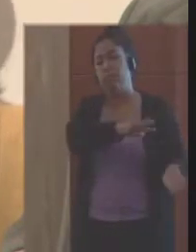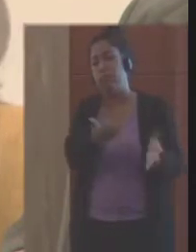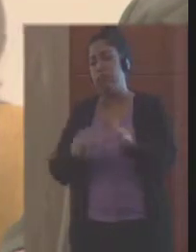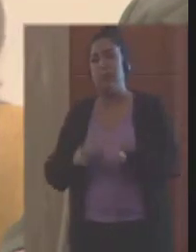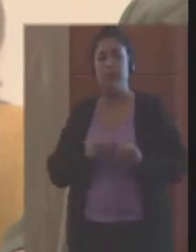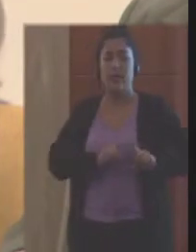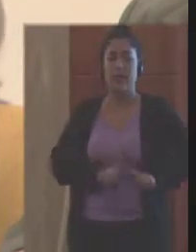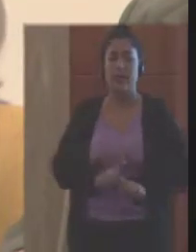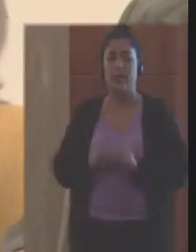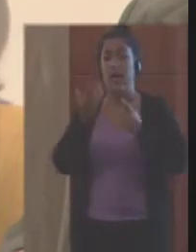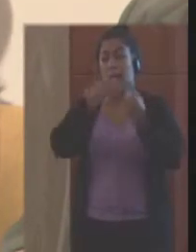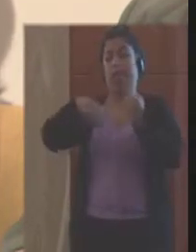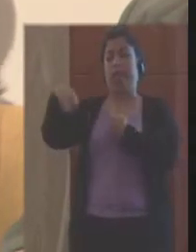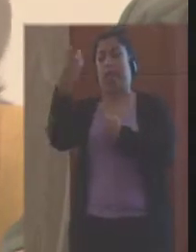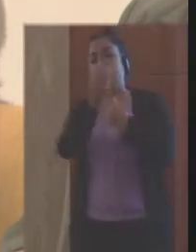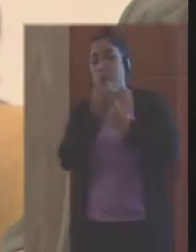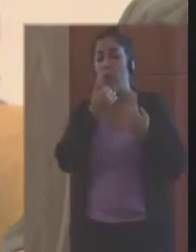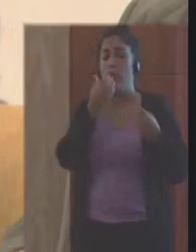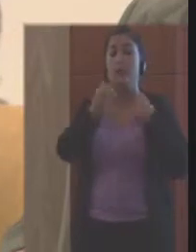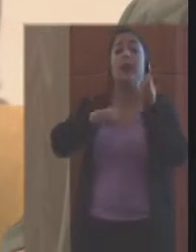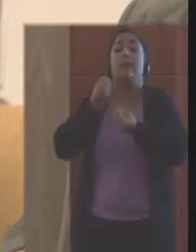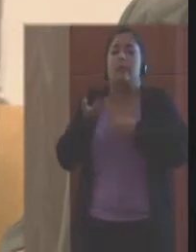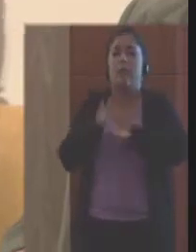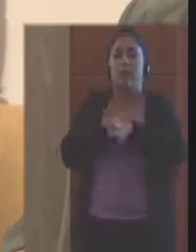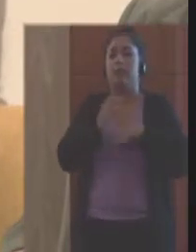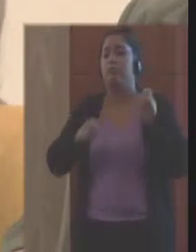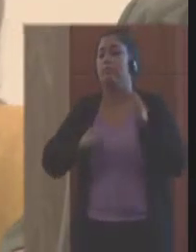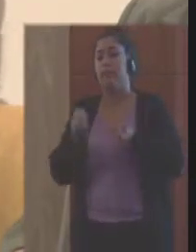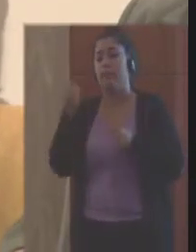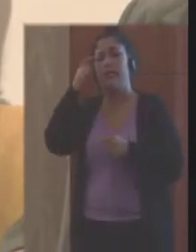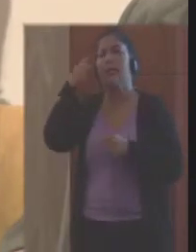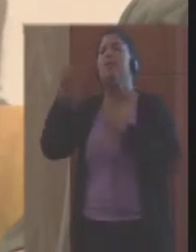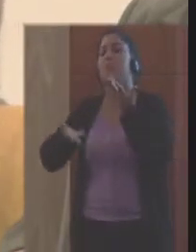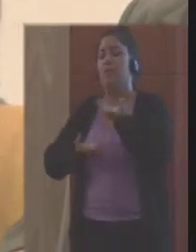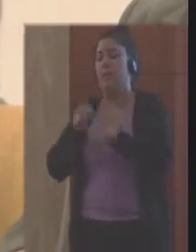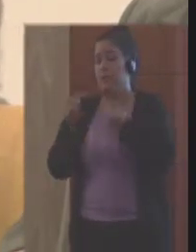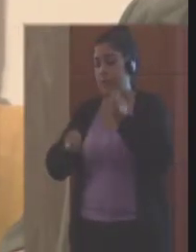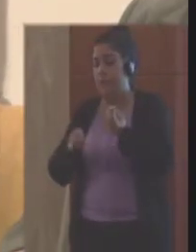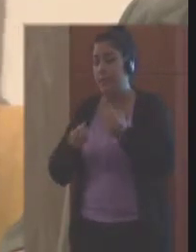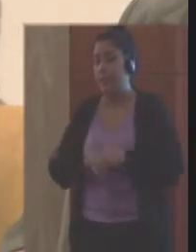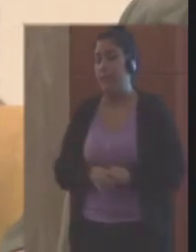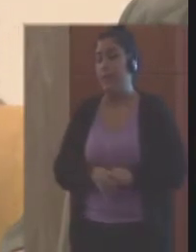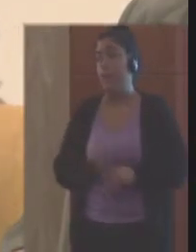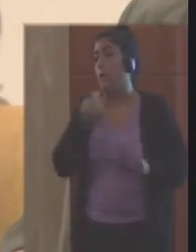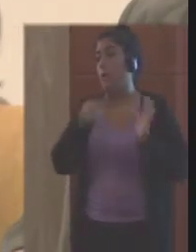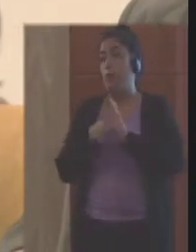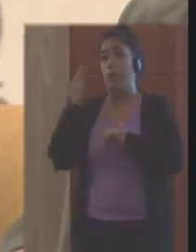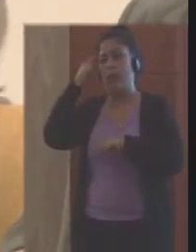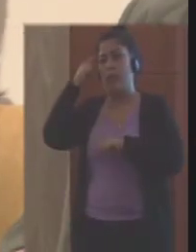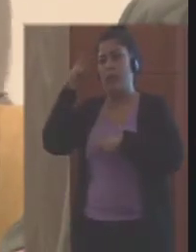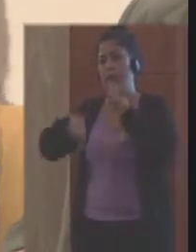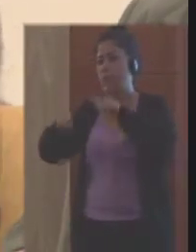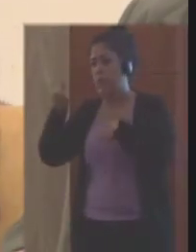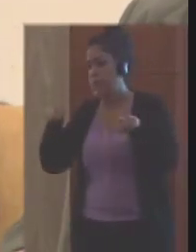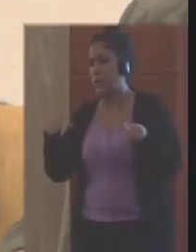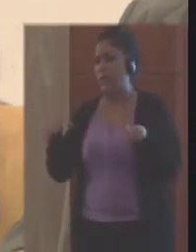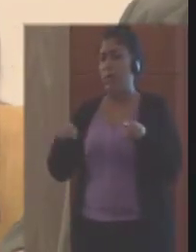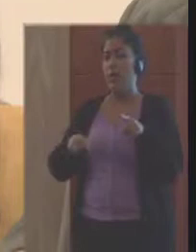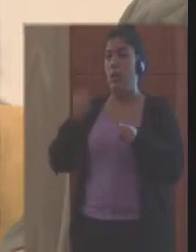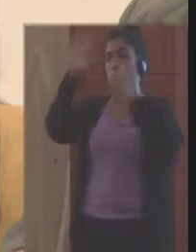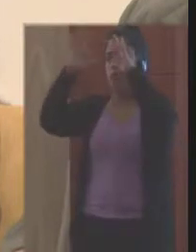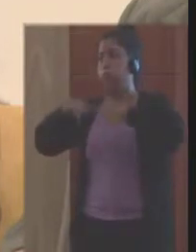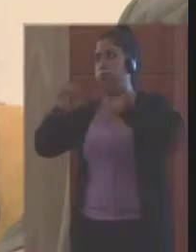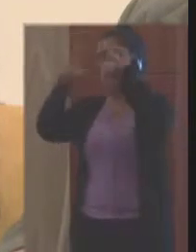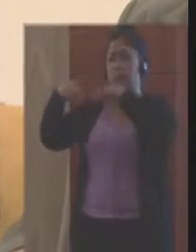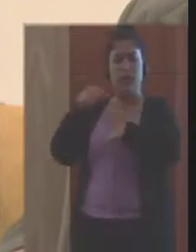el cambio climático sí no da espera. El cambio climático nos pone todos los años más lluvias en la época del año donde no se supone que debería